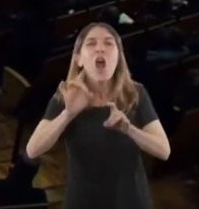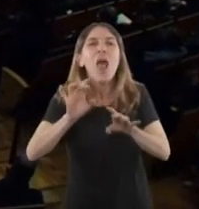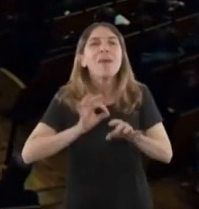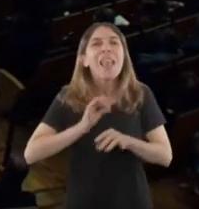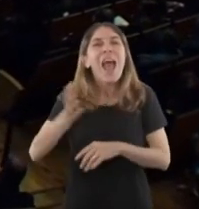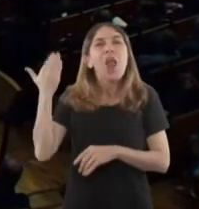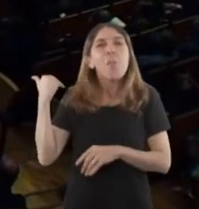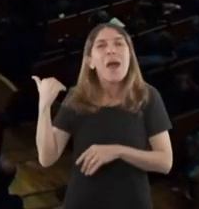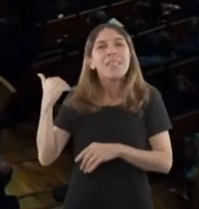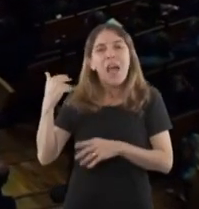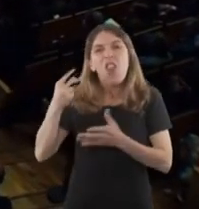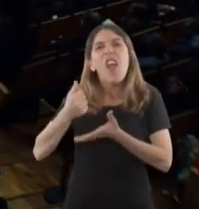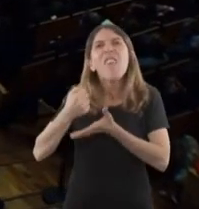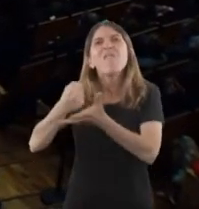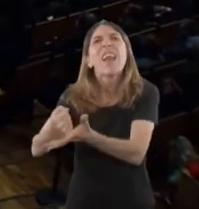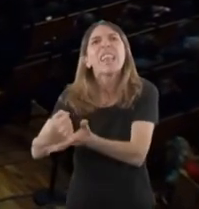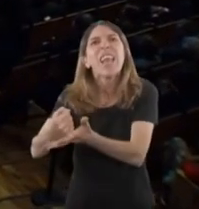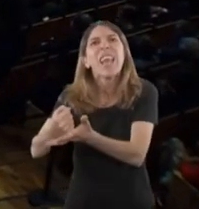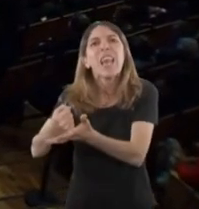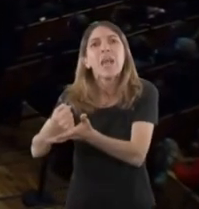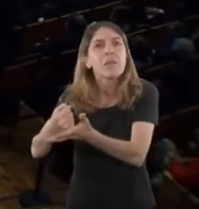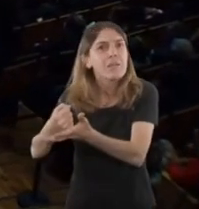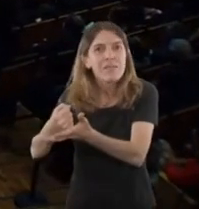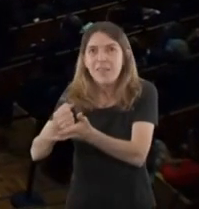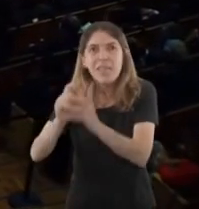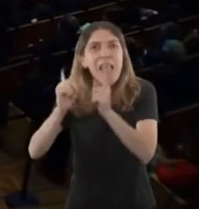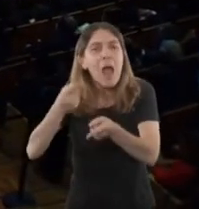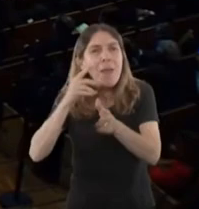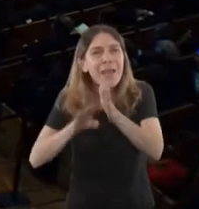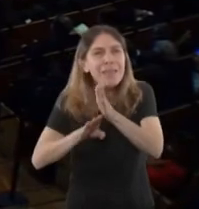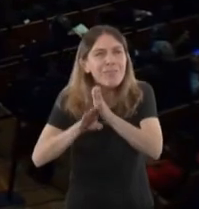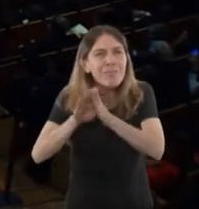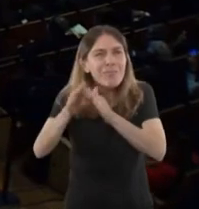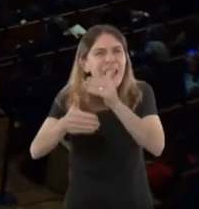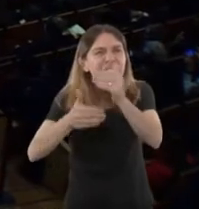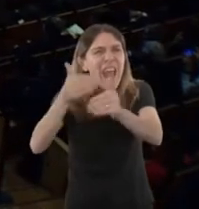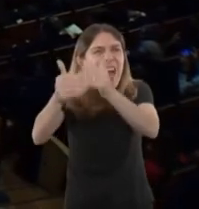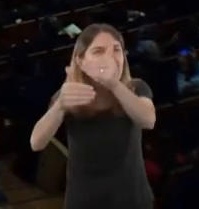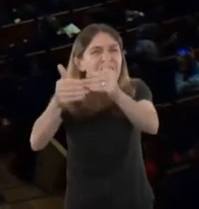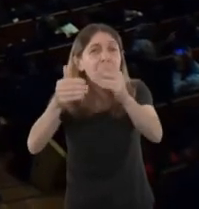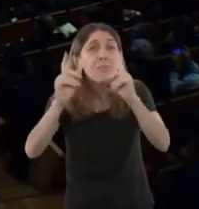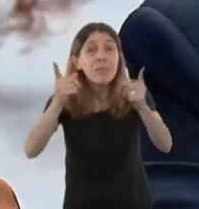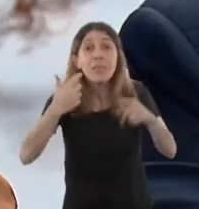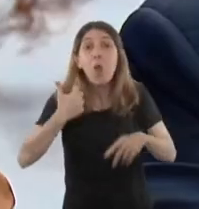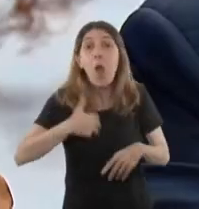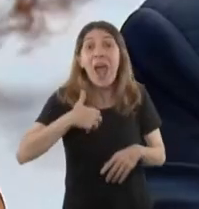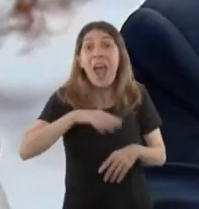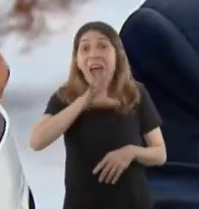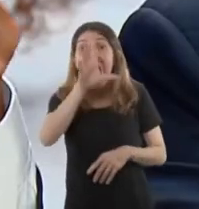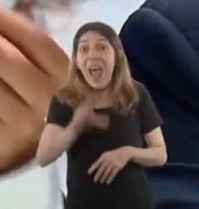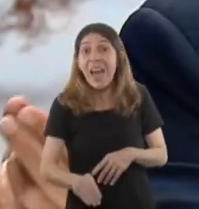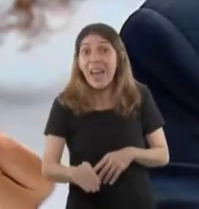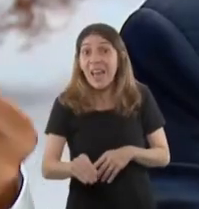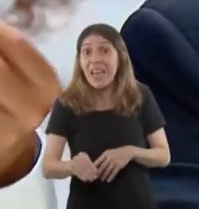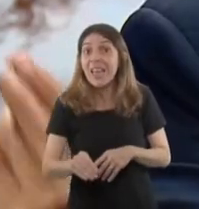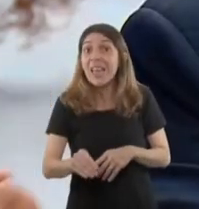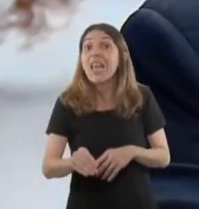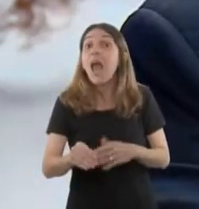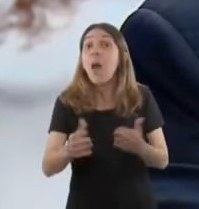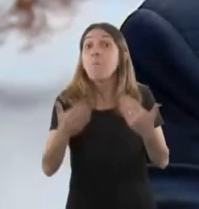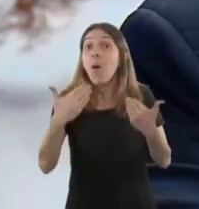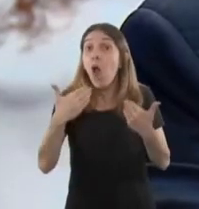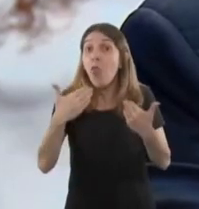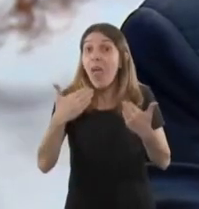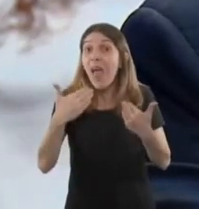inversión sino por el crecimiento de la oferta de argentina en esos nichos en esos